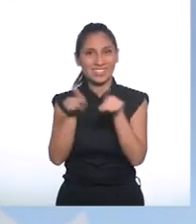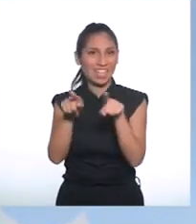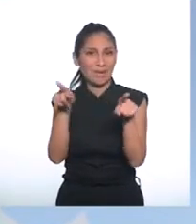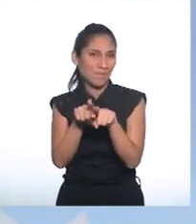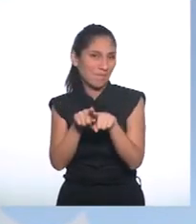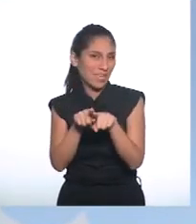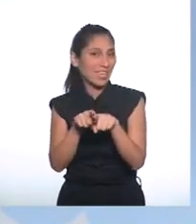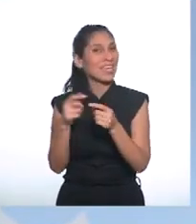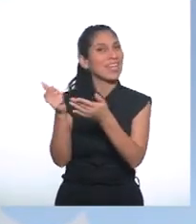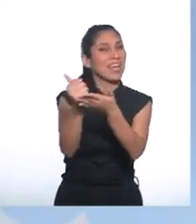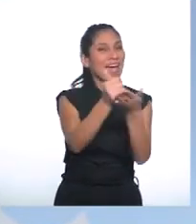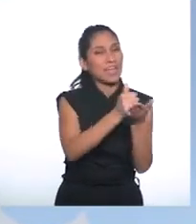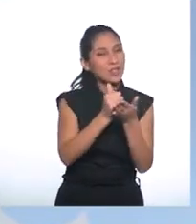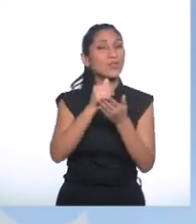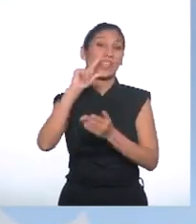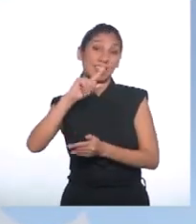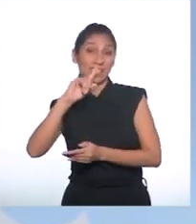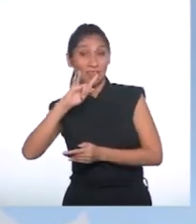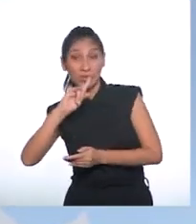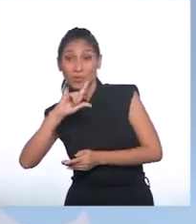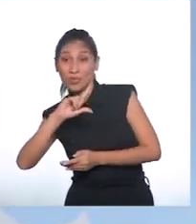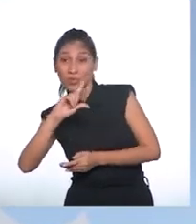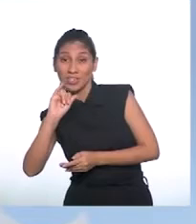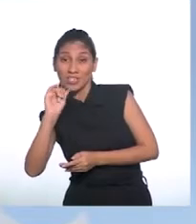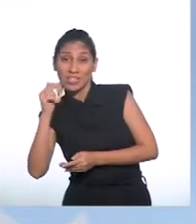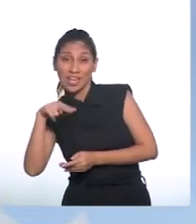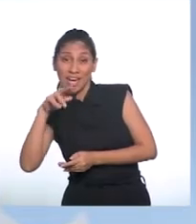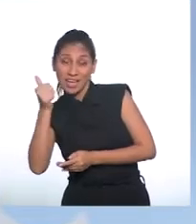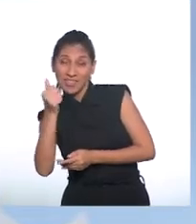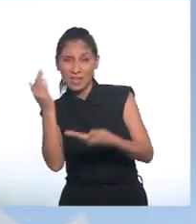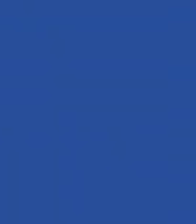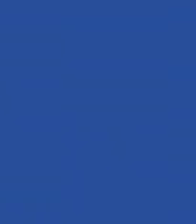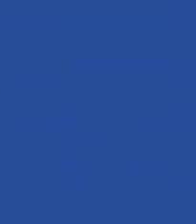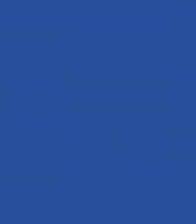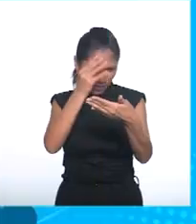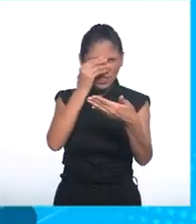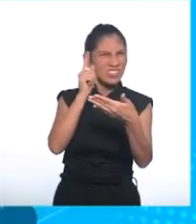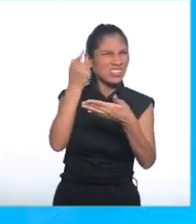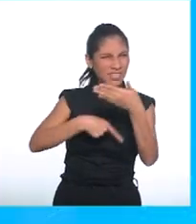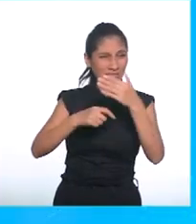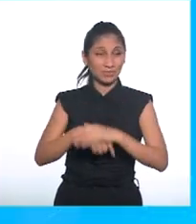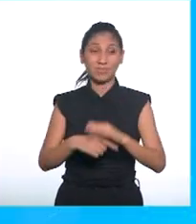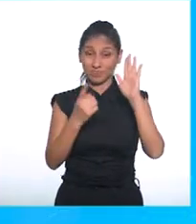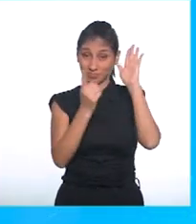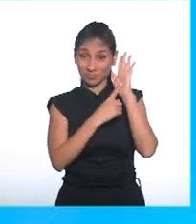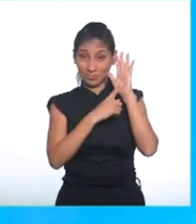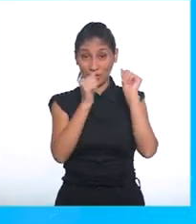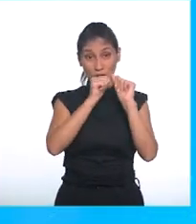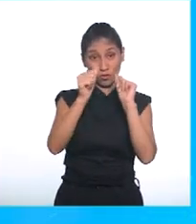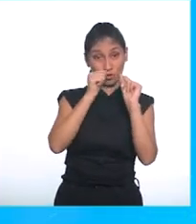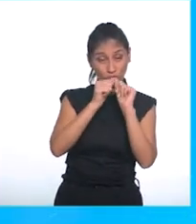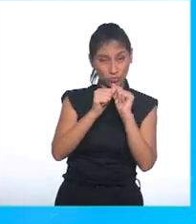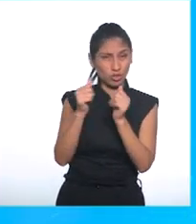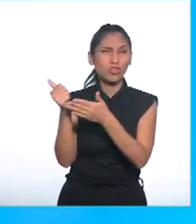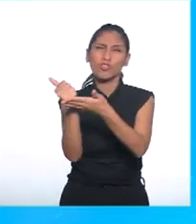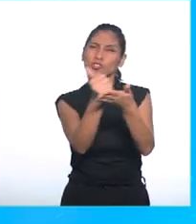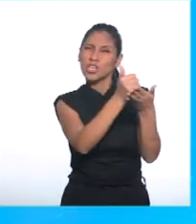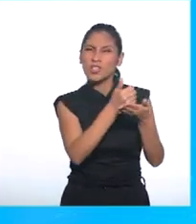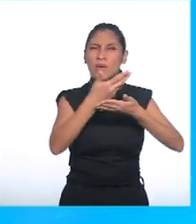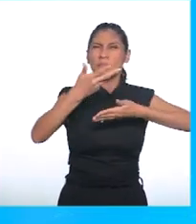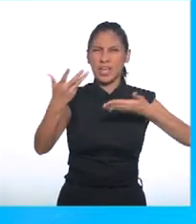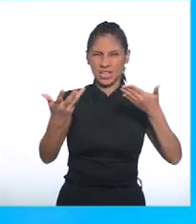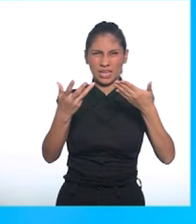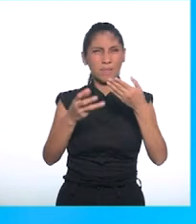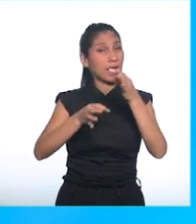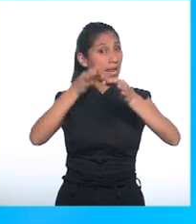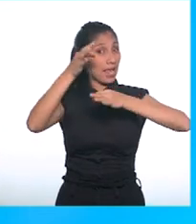y Googleana, descubrimos que Los números nos sirven para comunicar